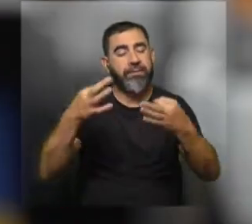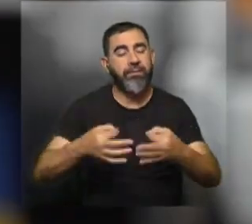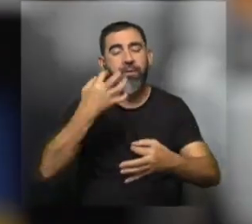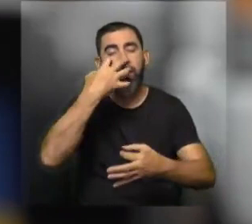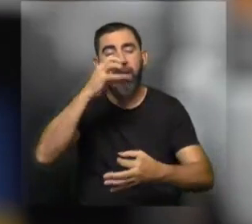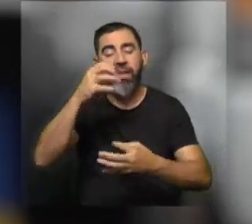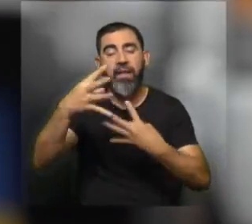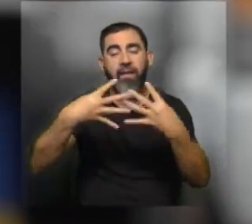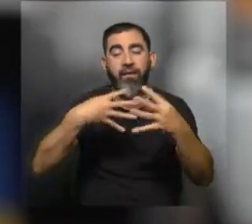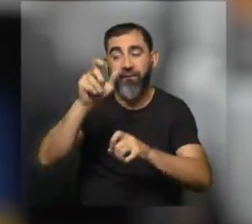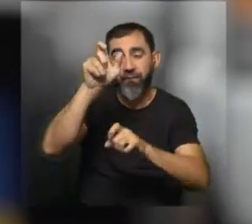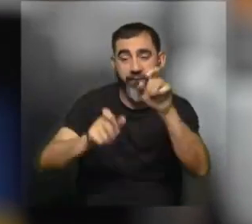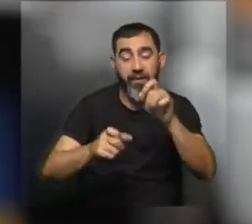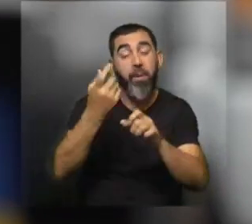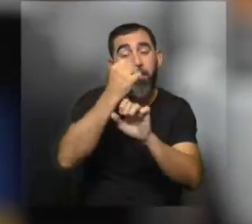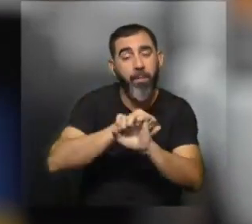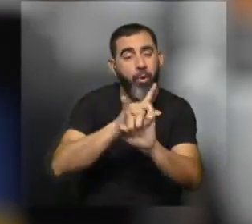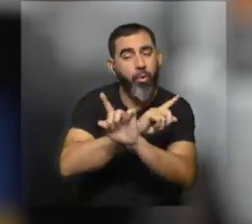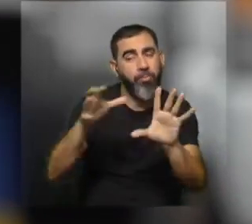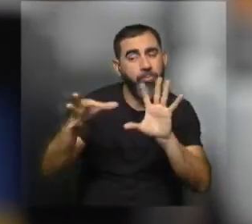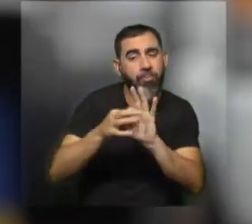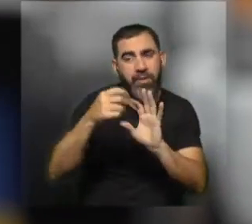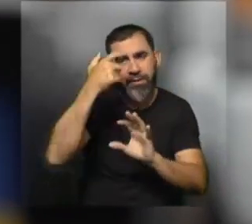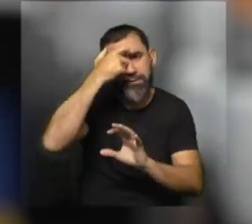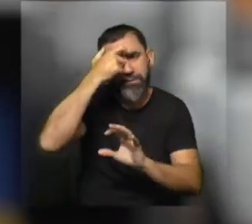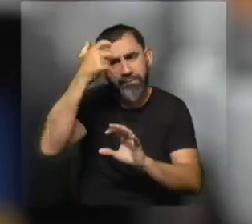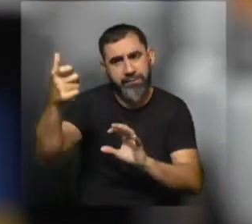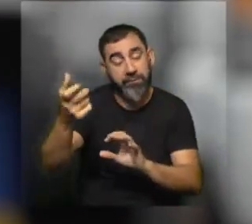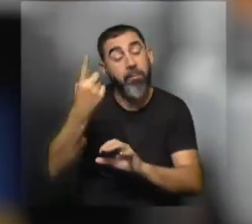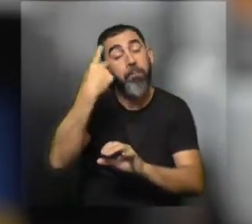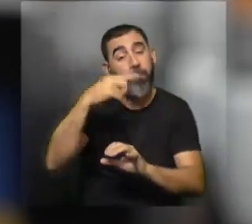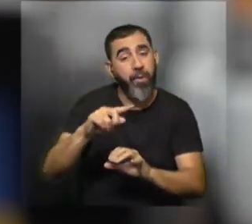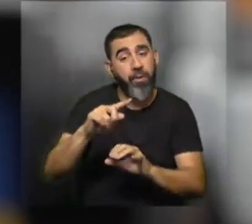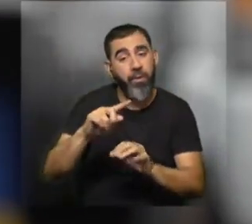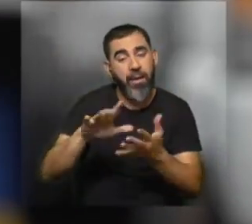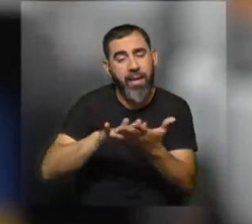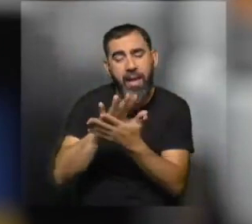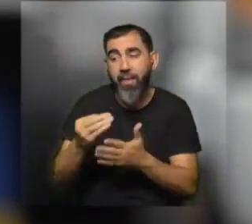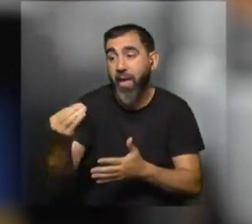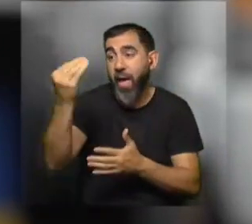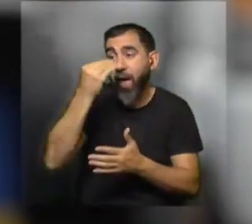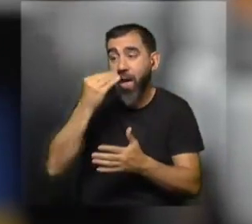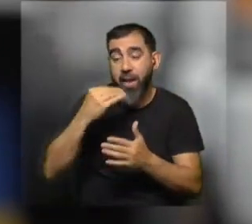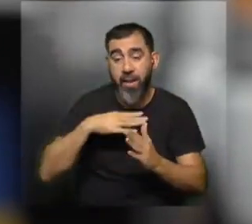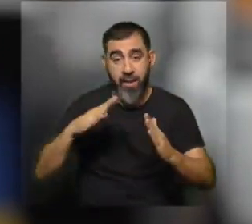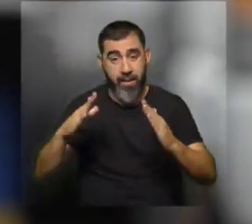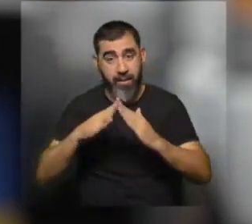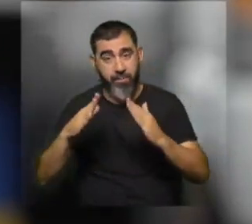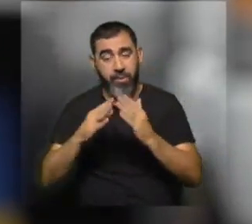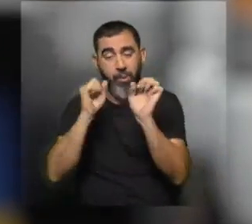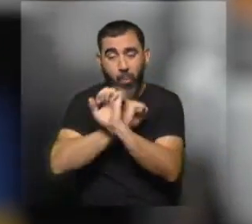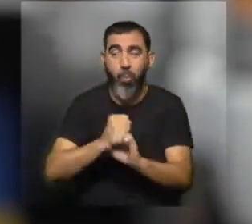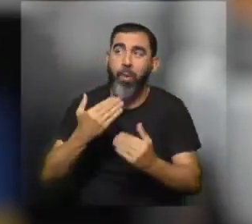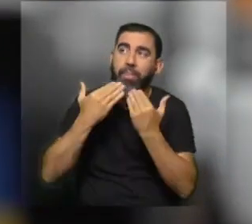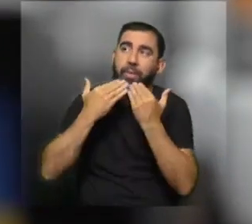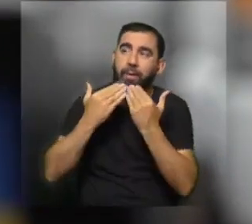con la feria, pero es probable que no lo asocien con la ciencia. Sin embargo, ninguno de los alimentos que llega a nuestra mesa es posible si no